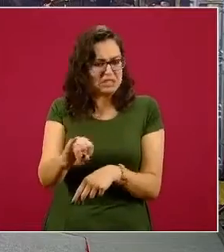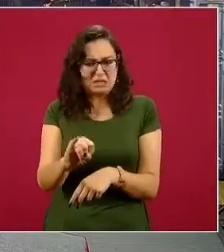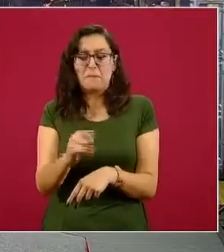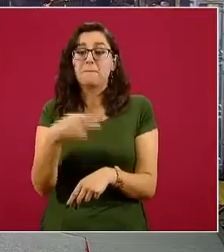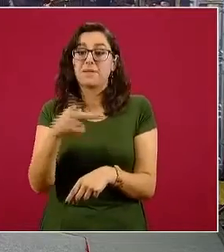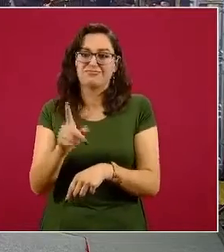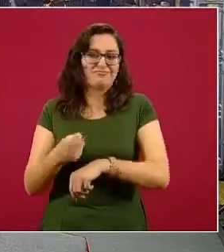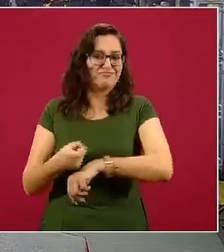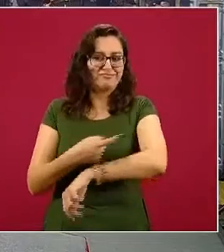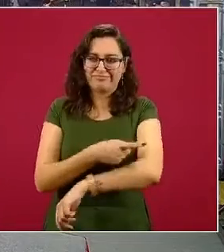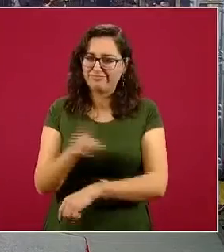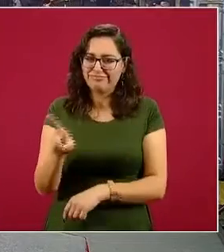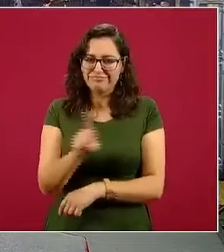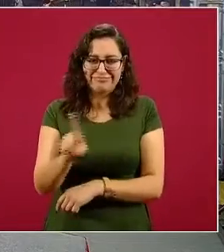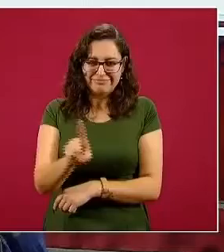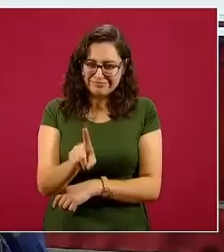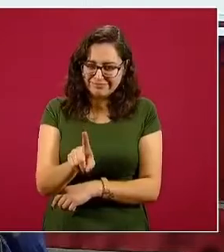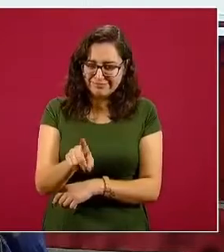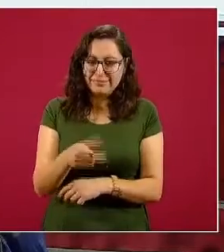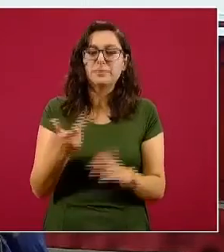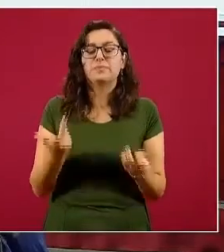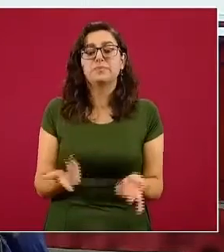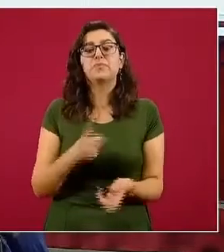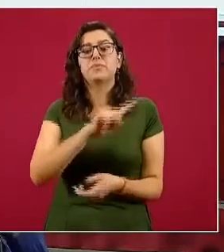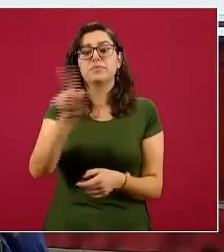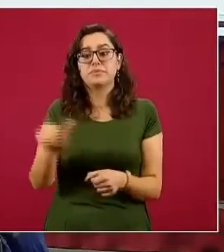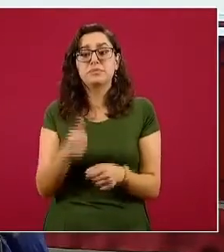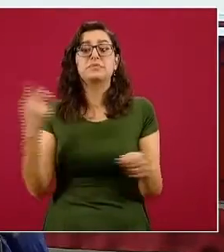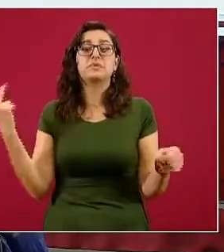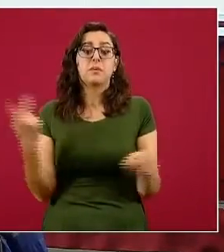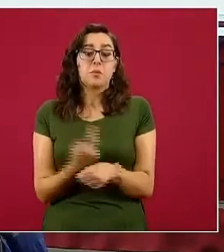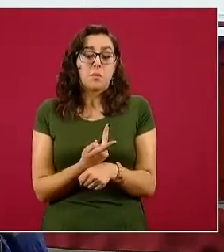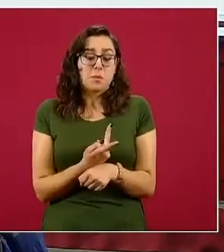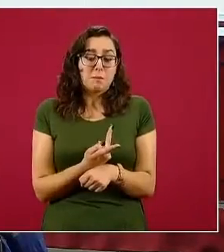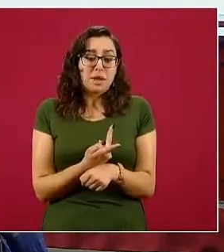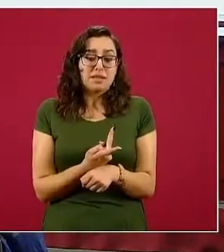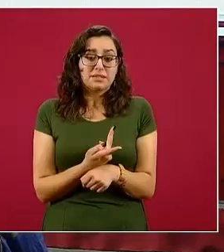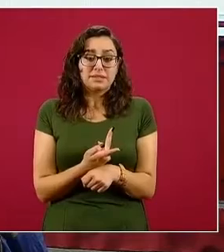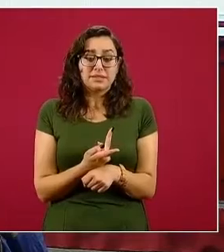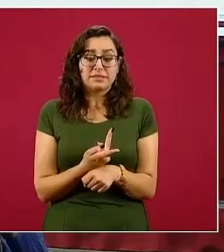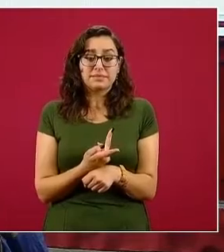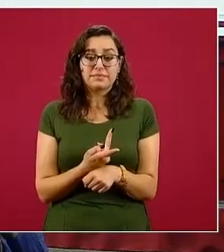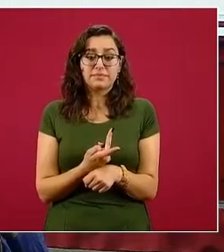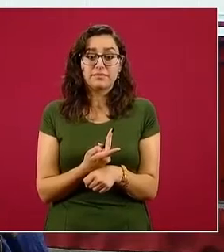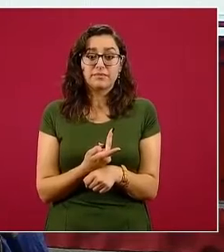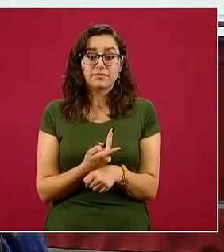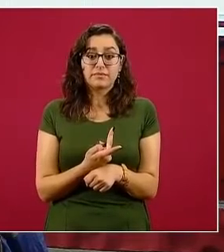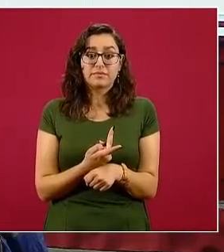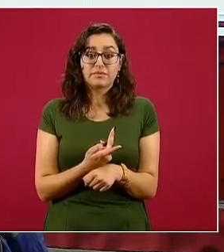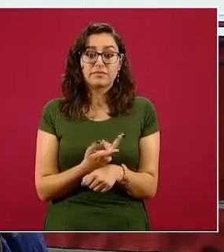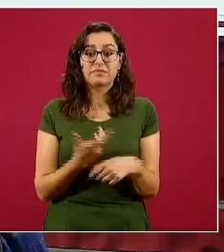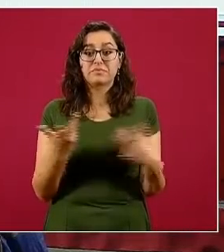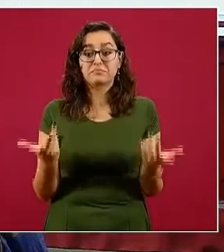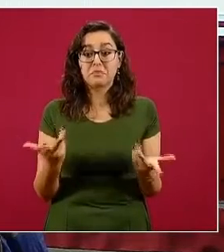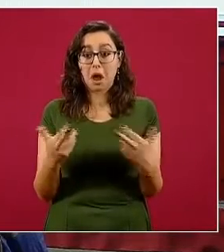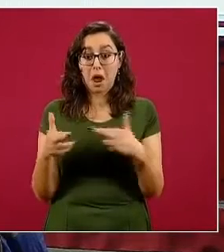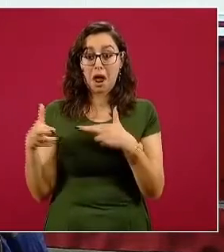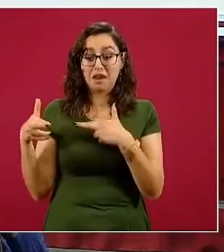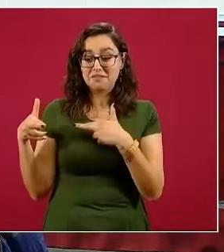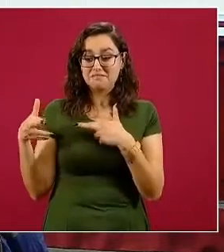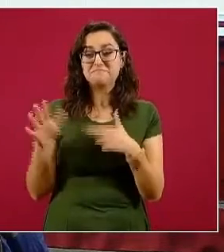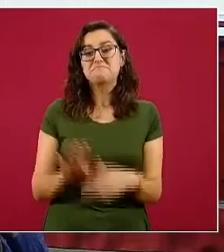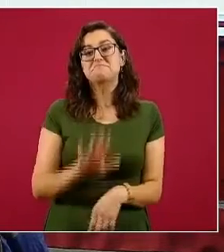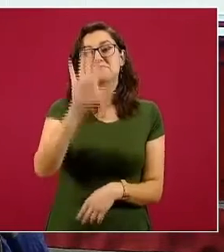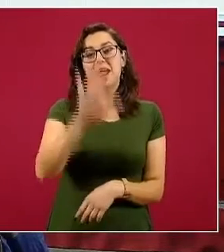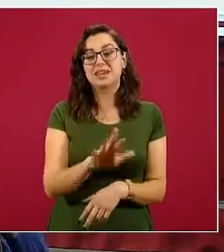normal. Entonces, lo que va a pasar después, yo lo llamo así, que es un río sin peces, pero va a